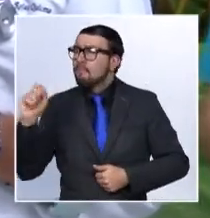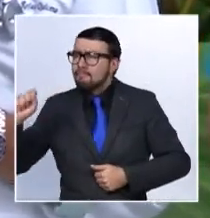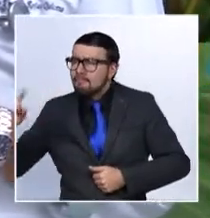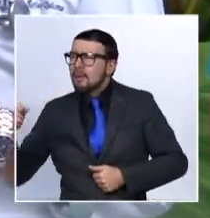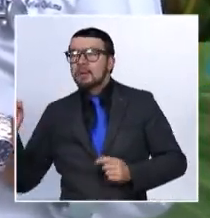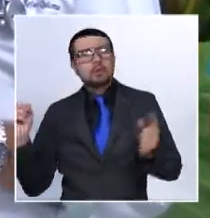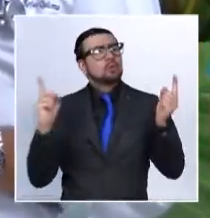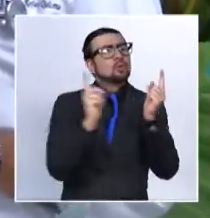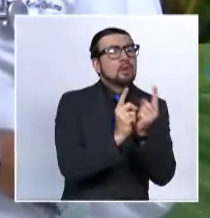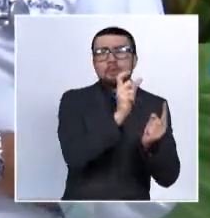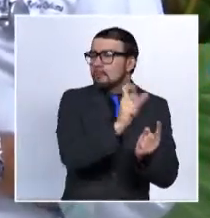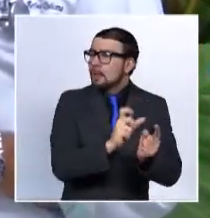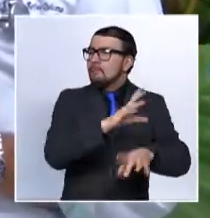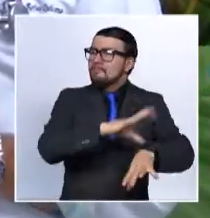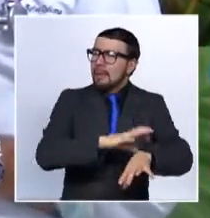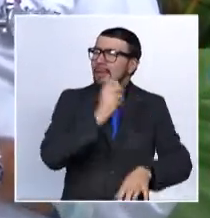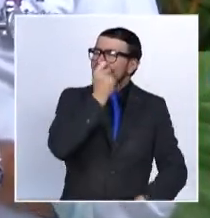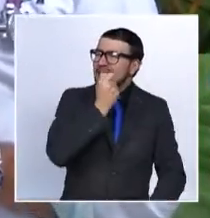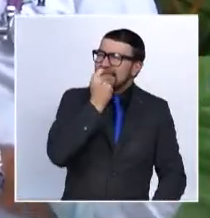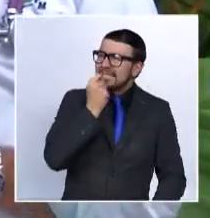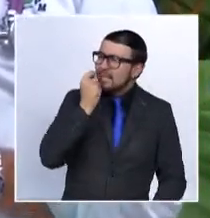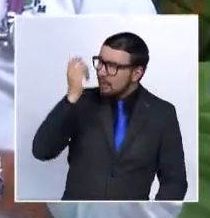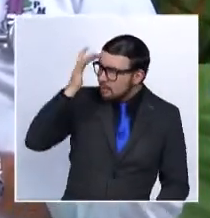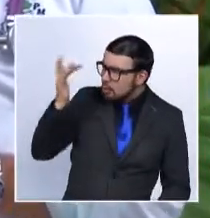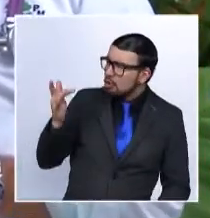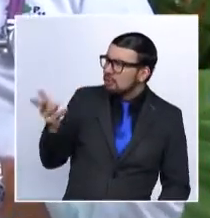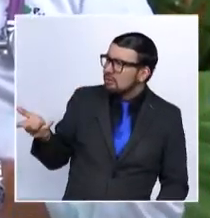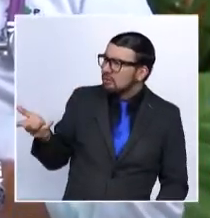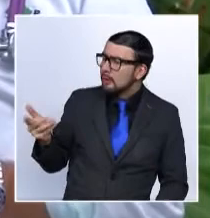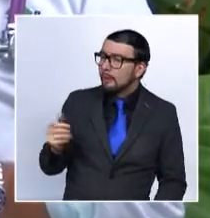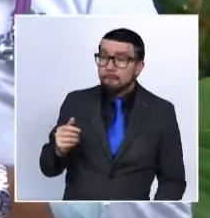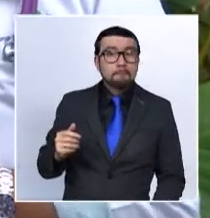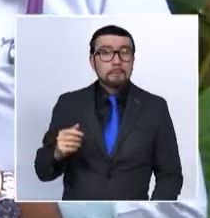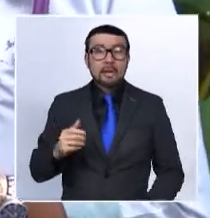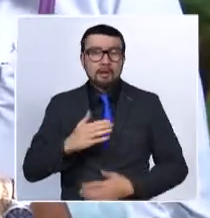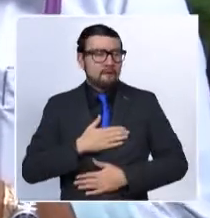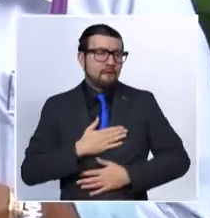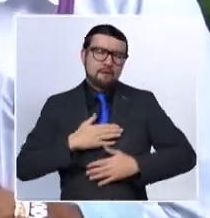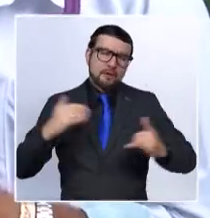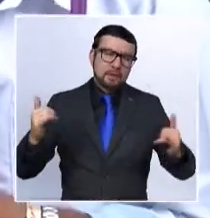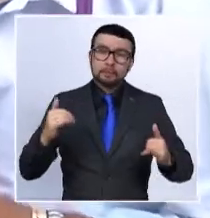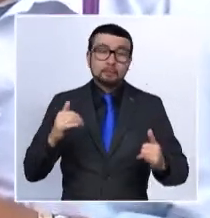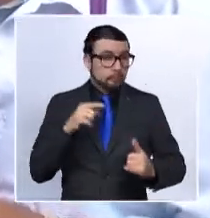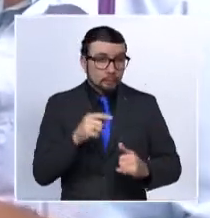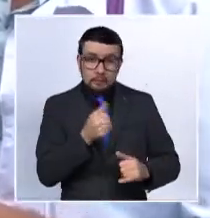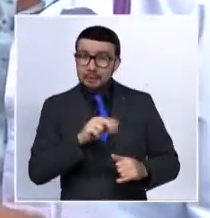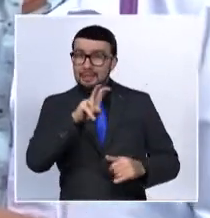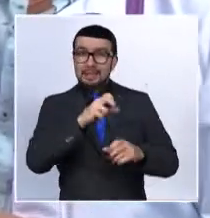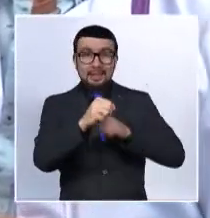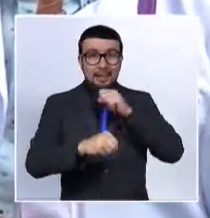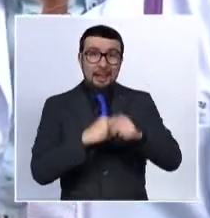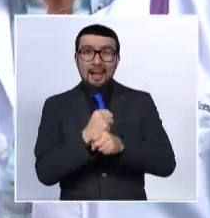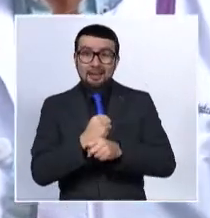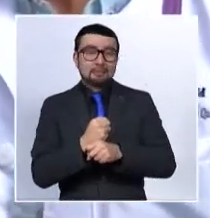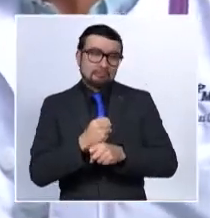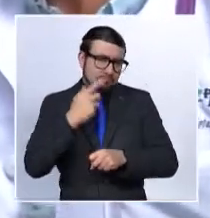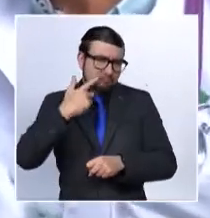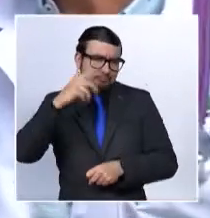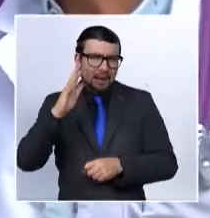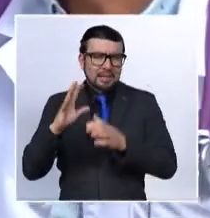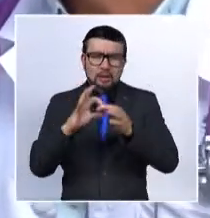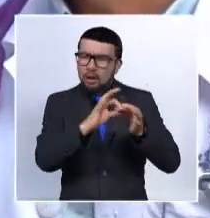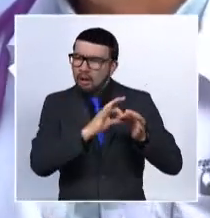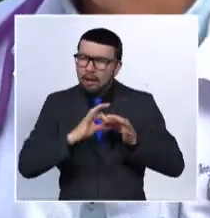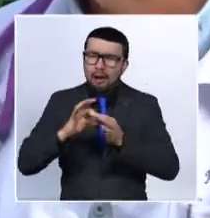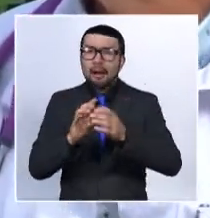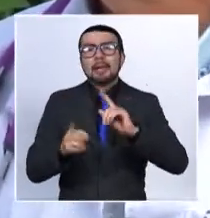médica? Bueno, entonces, primero que todo, unas felicitaciones a todo el grupo, y más que 17 años, pues es una unión de amistad que tenemos con el doctor Jorge